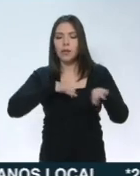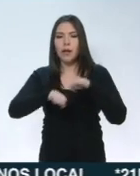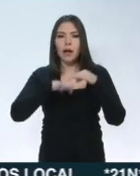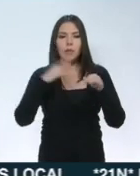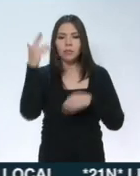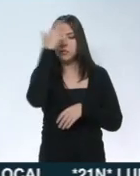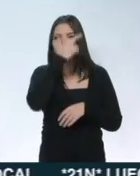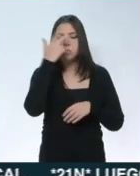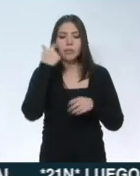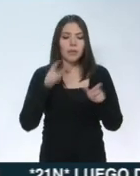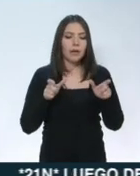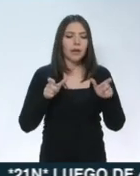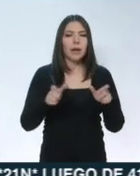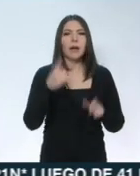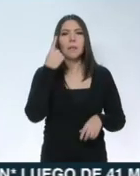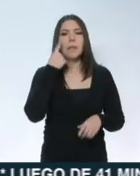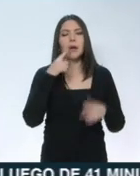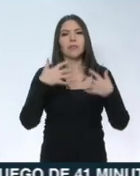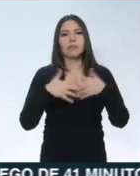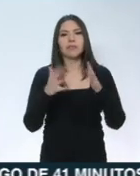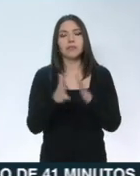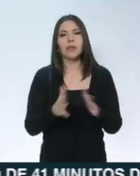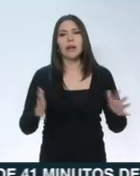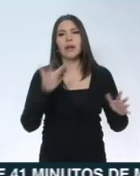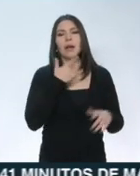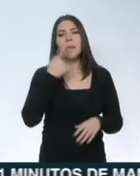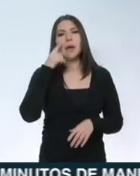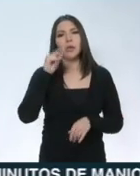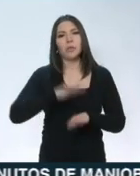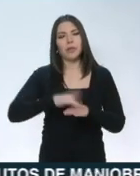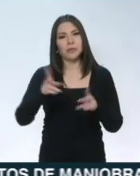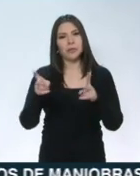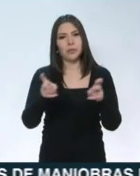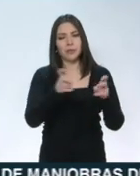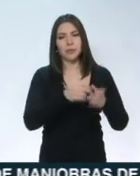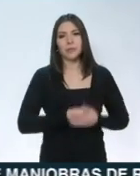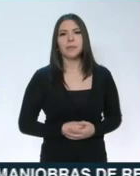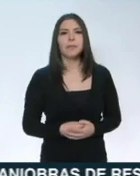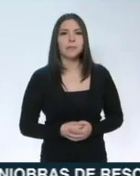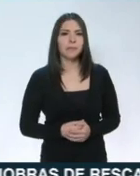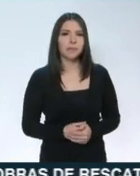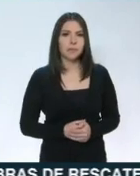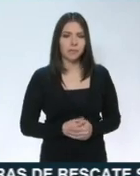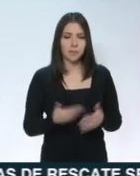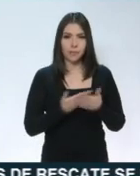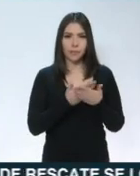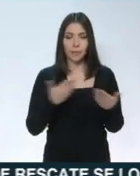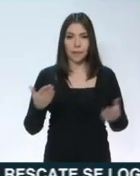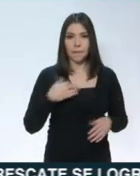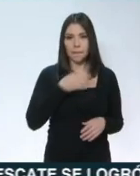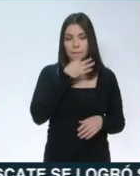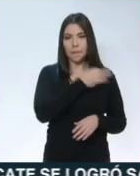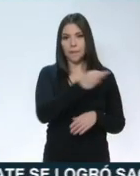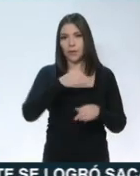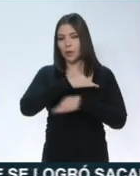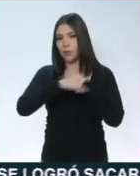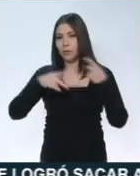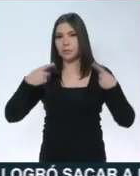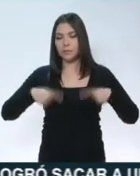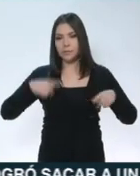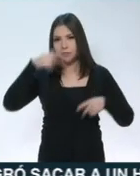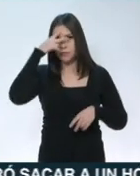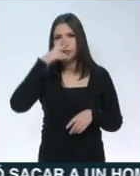a la gente, a todos los mexicanos, que tenemos gasolina